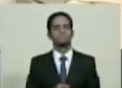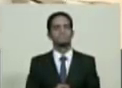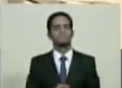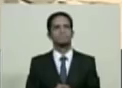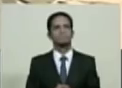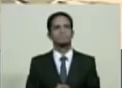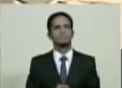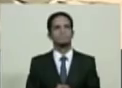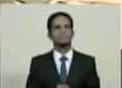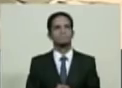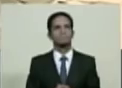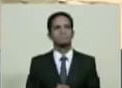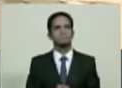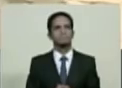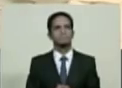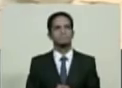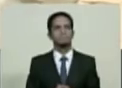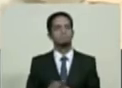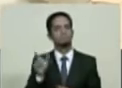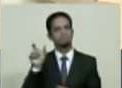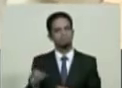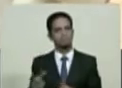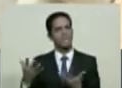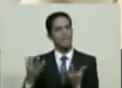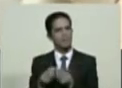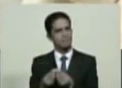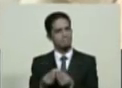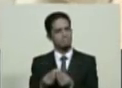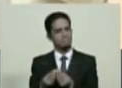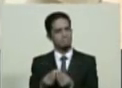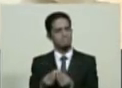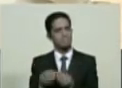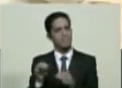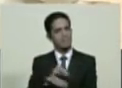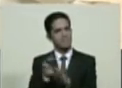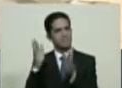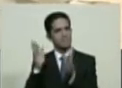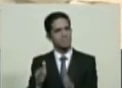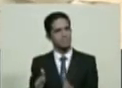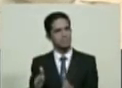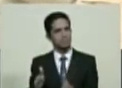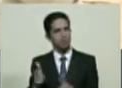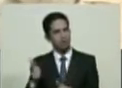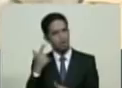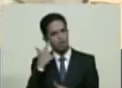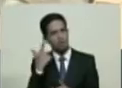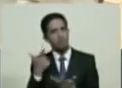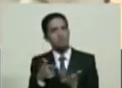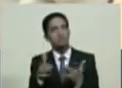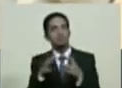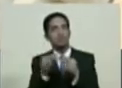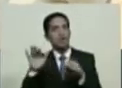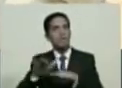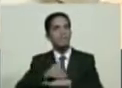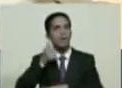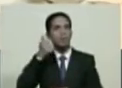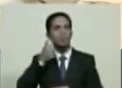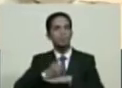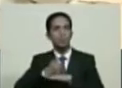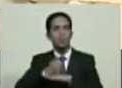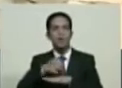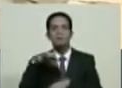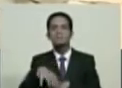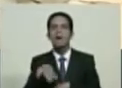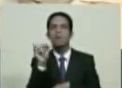ministro del Poder Popular para Energía, vicepresidente, mayor general Luis Mota Domínguez, y todas las autoridades del